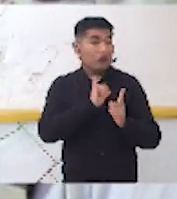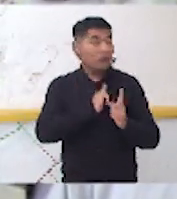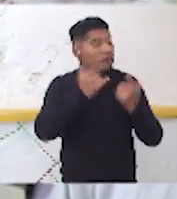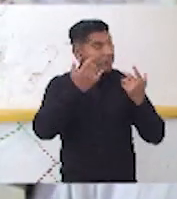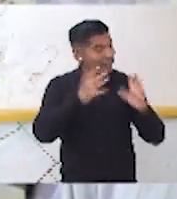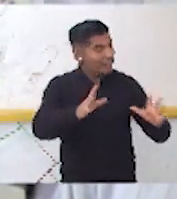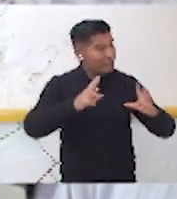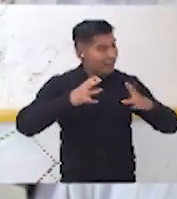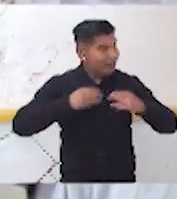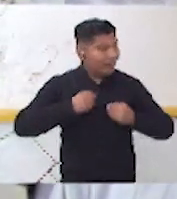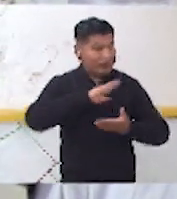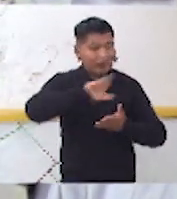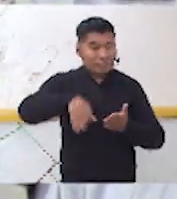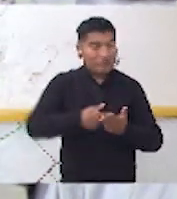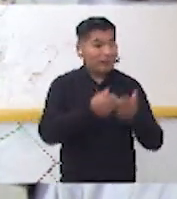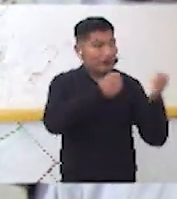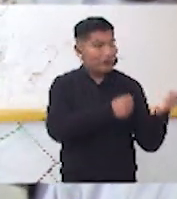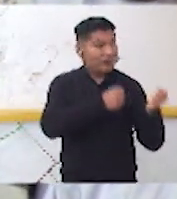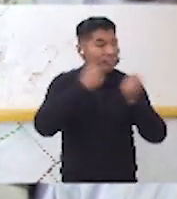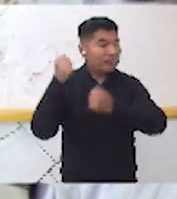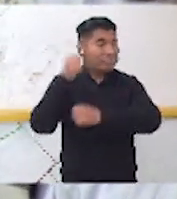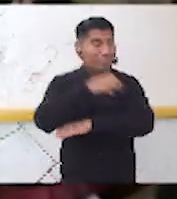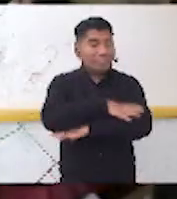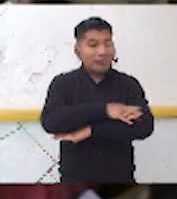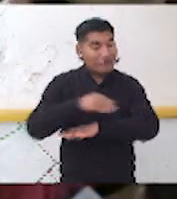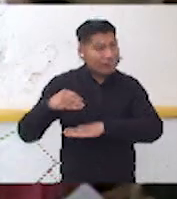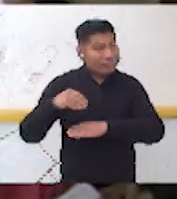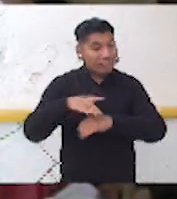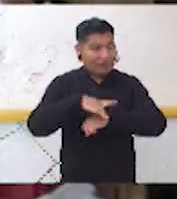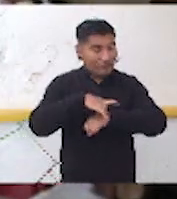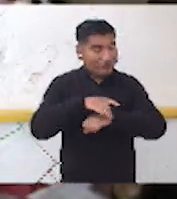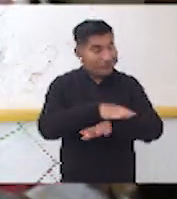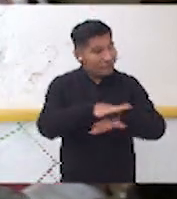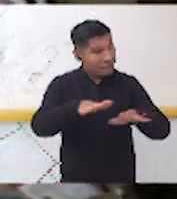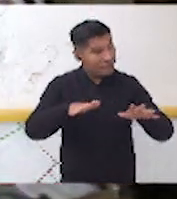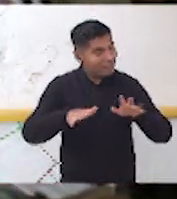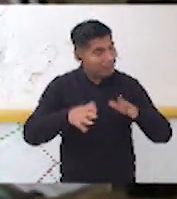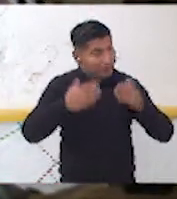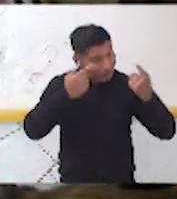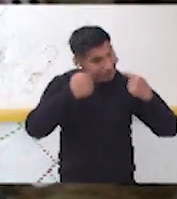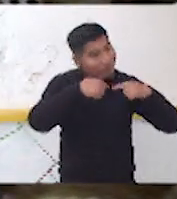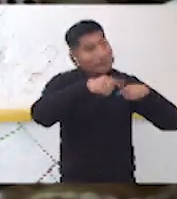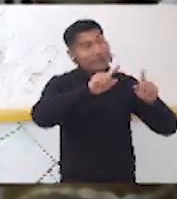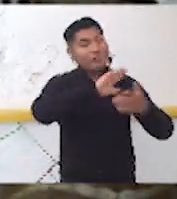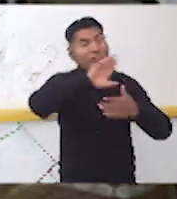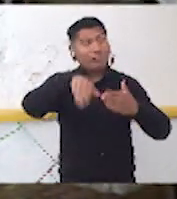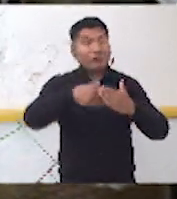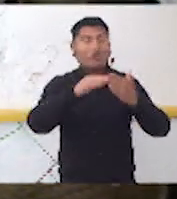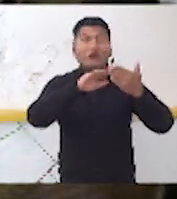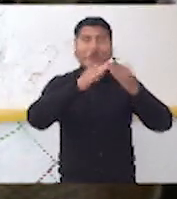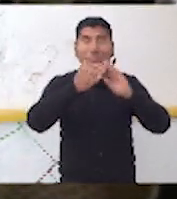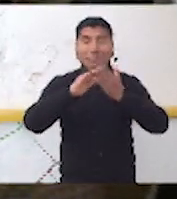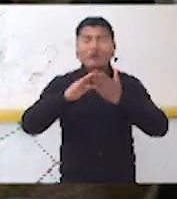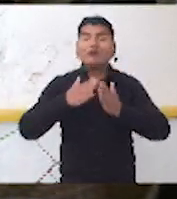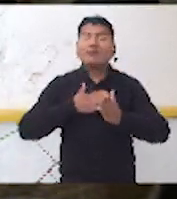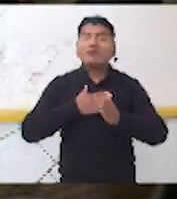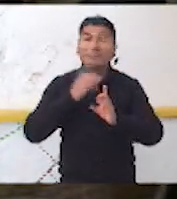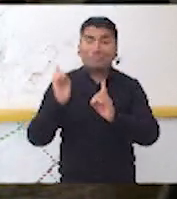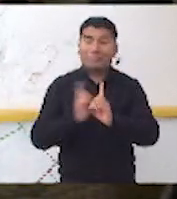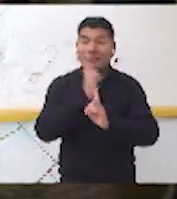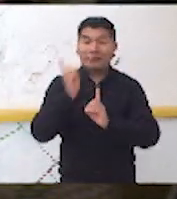recibido todo poder en el cielo y en la tierra. Vayan y hagan que todos los pueblos sean mis